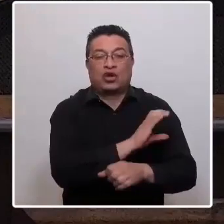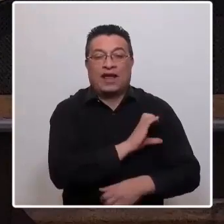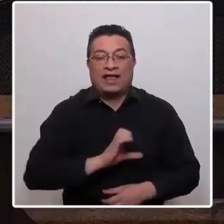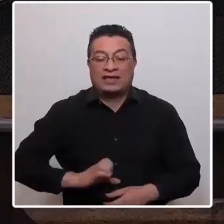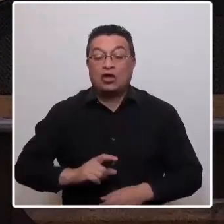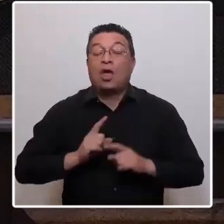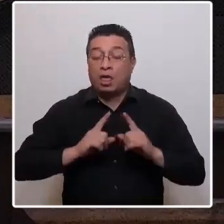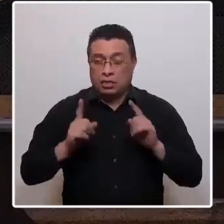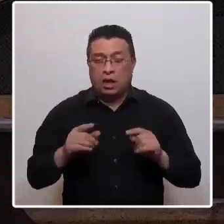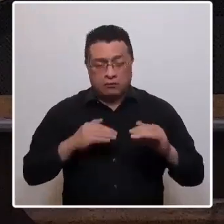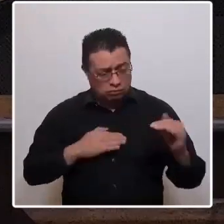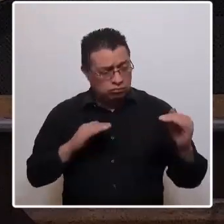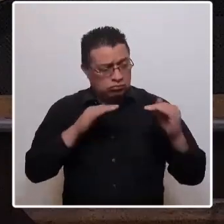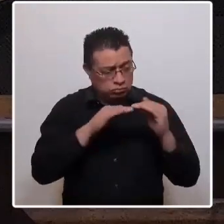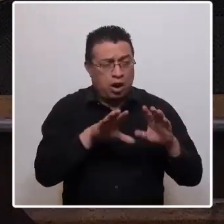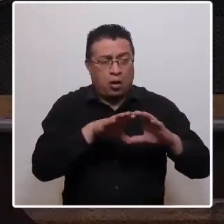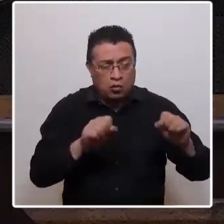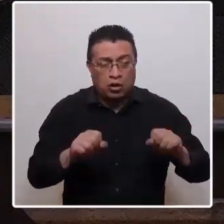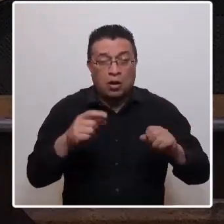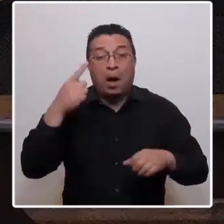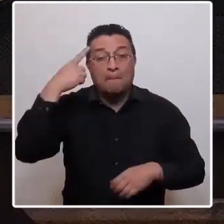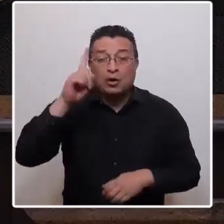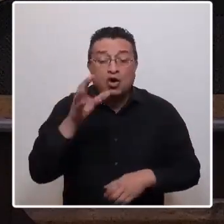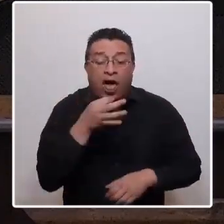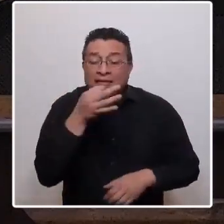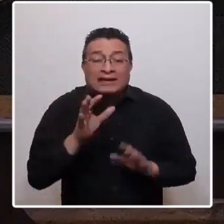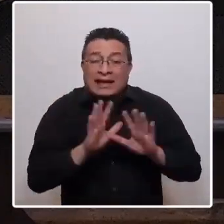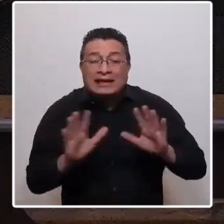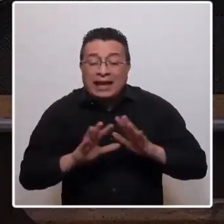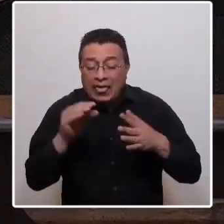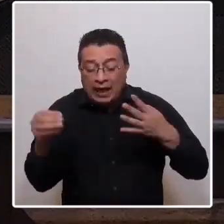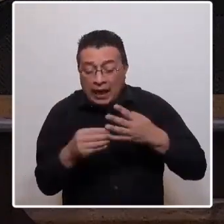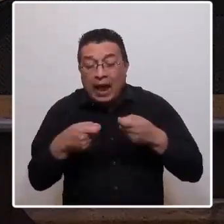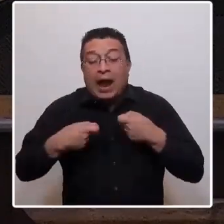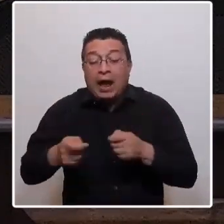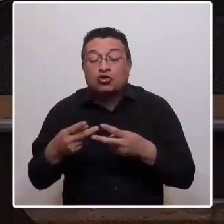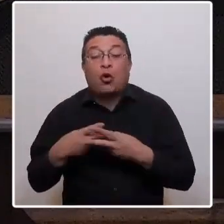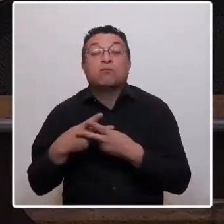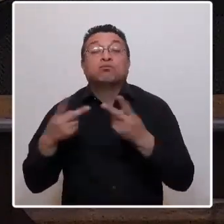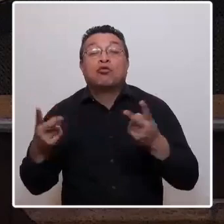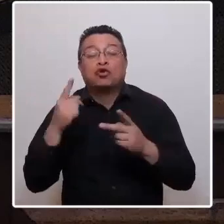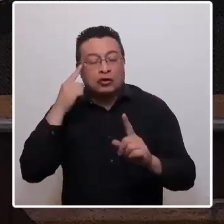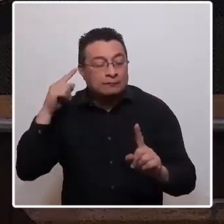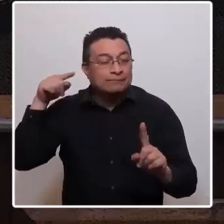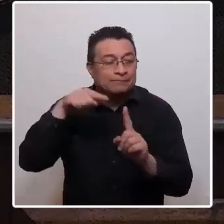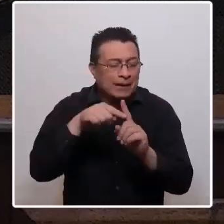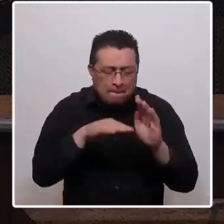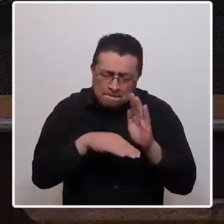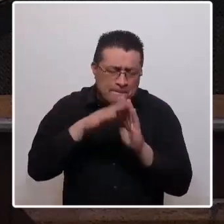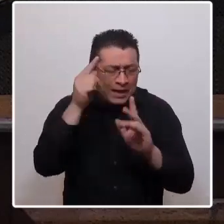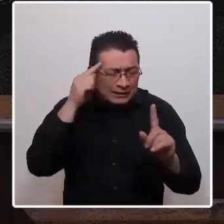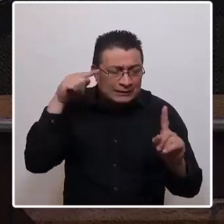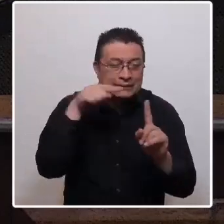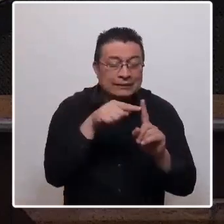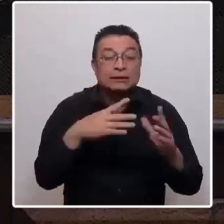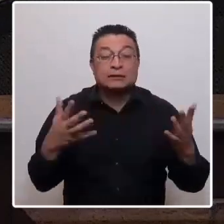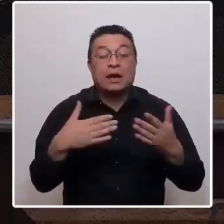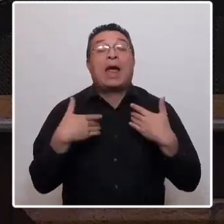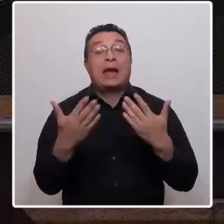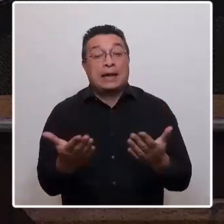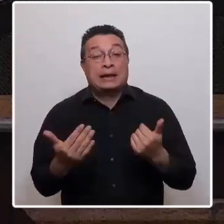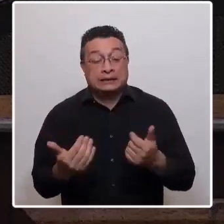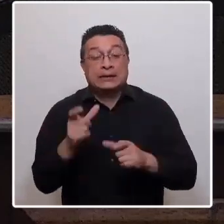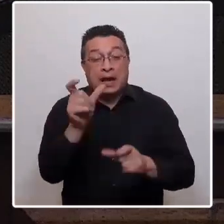estar muy de acuerdo en esas materias, pero no se señala nada que el gasto público y su inversión debe estar orientado principalmente a las necesidades